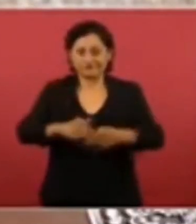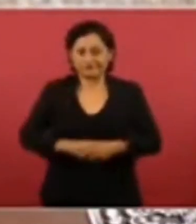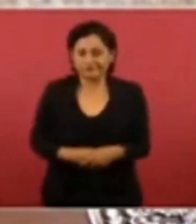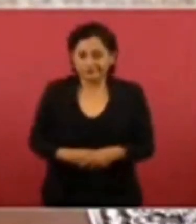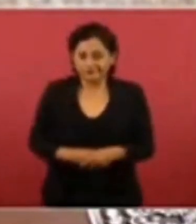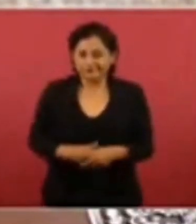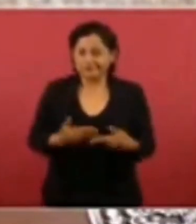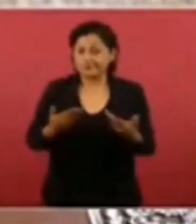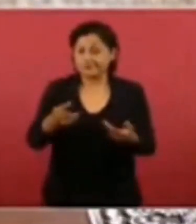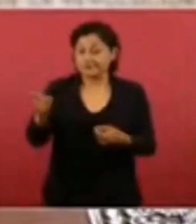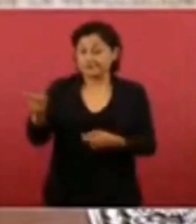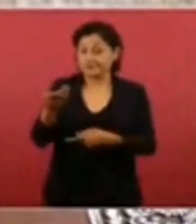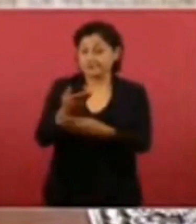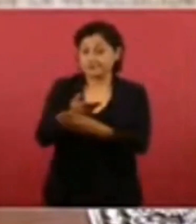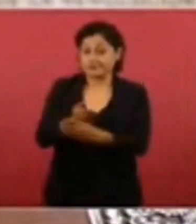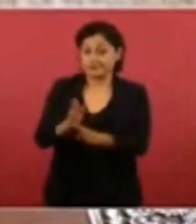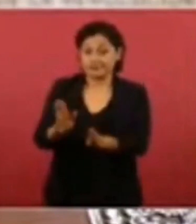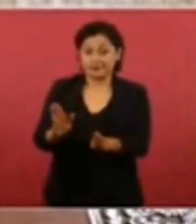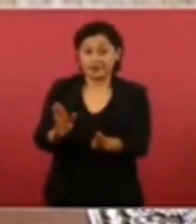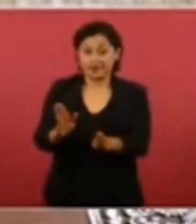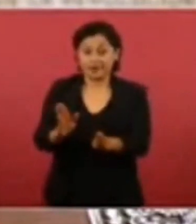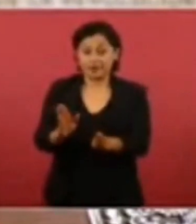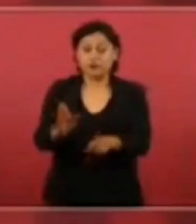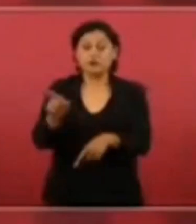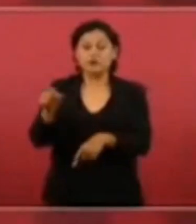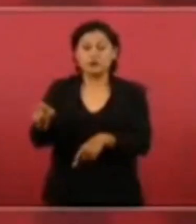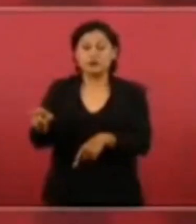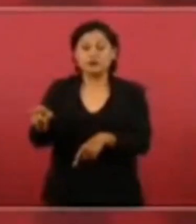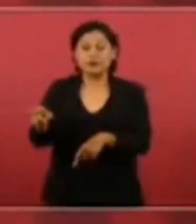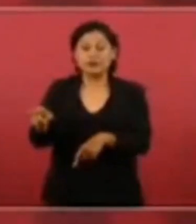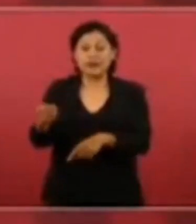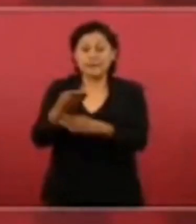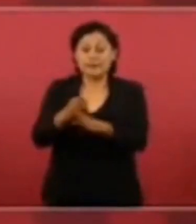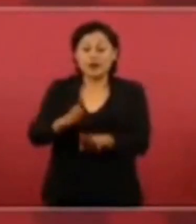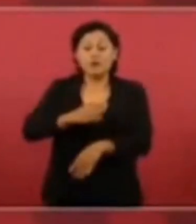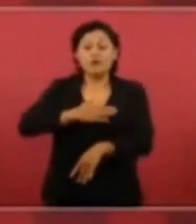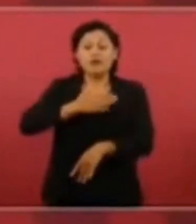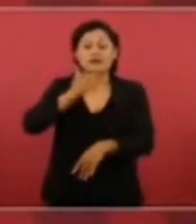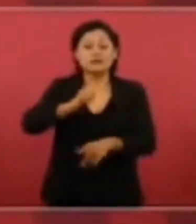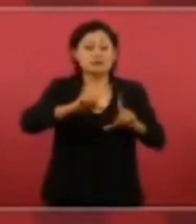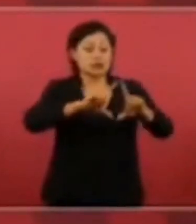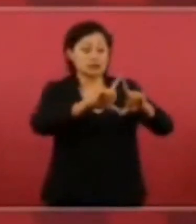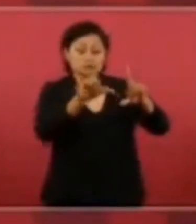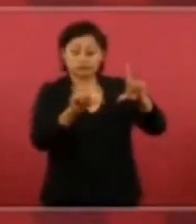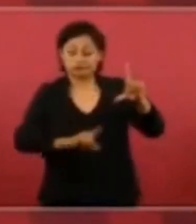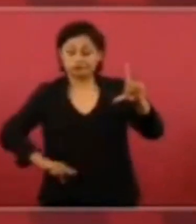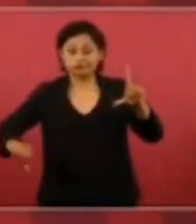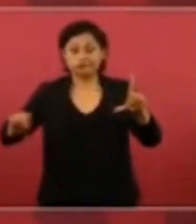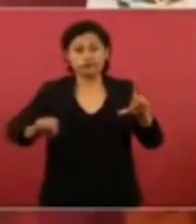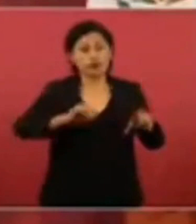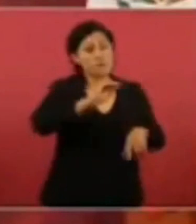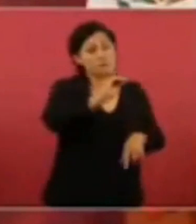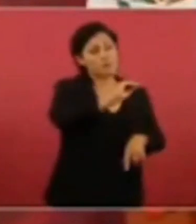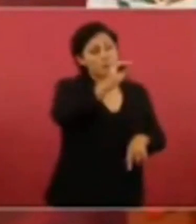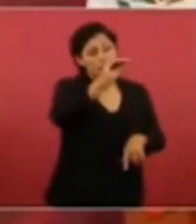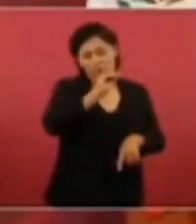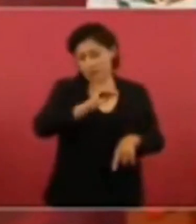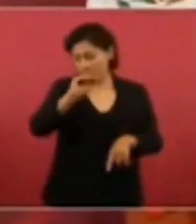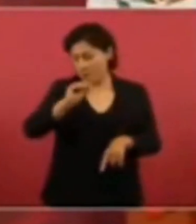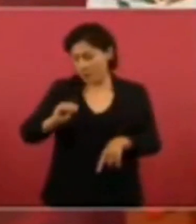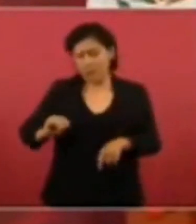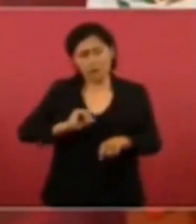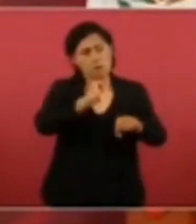va a ser el banco con más sucursales y con más recursos